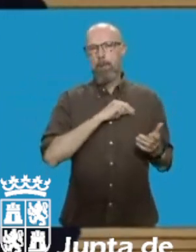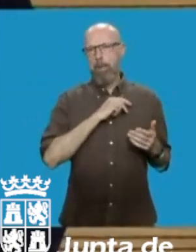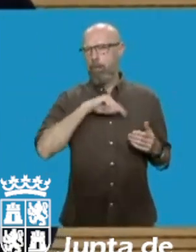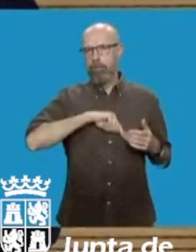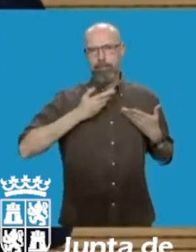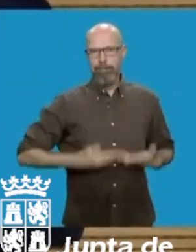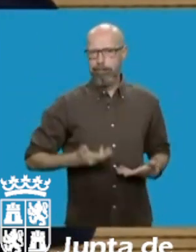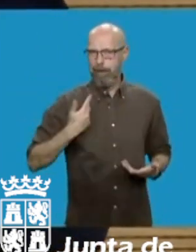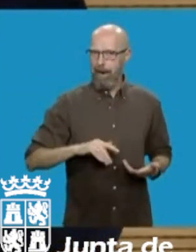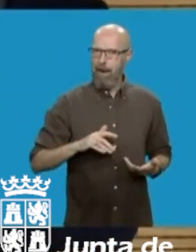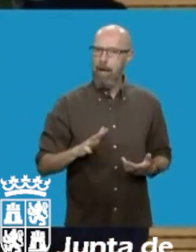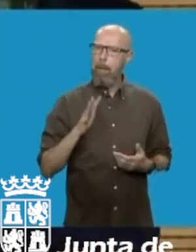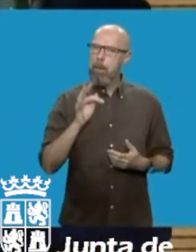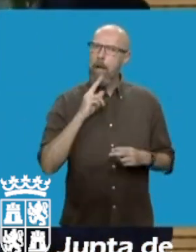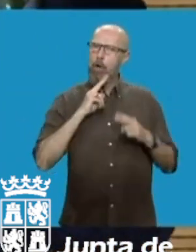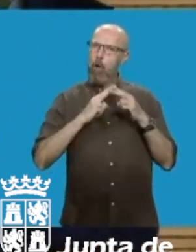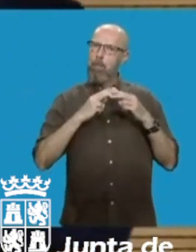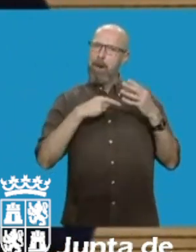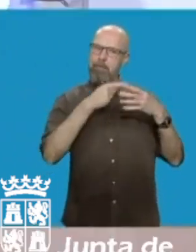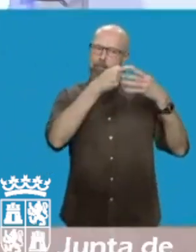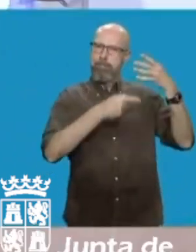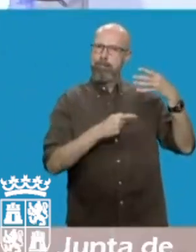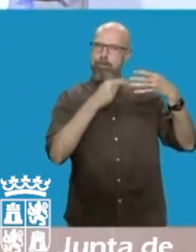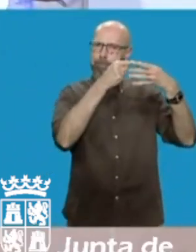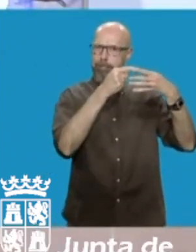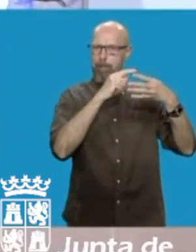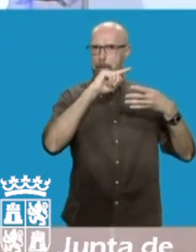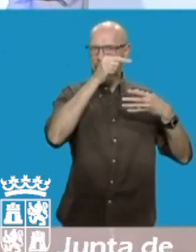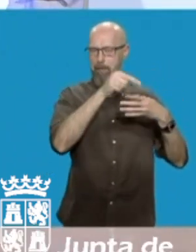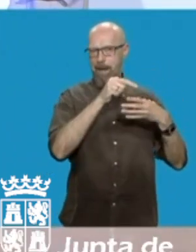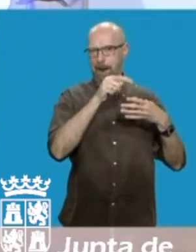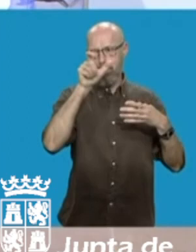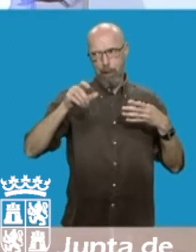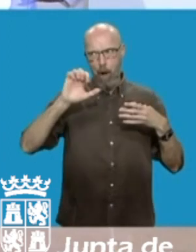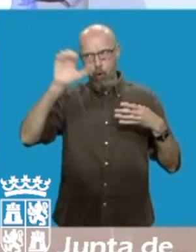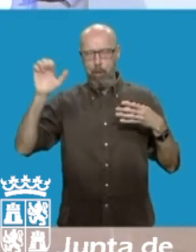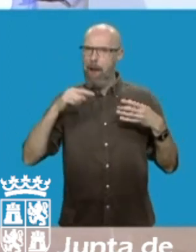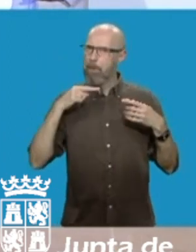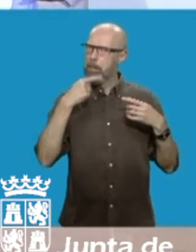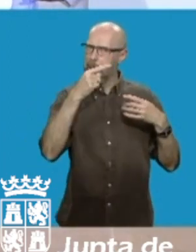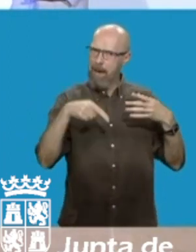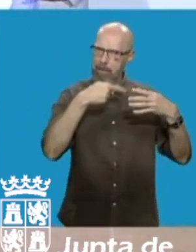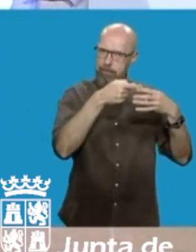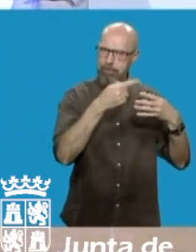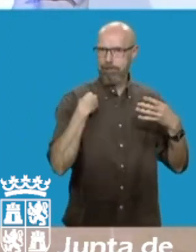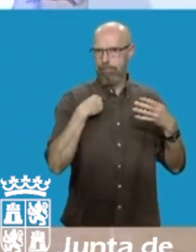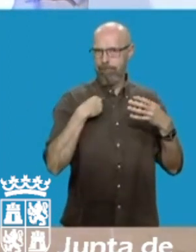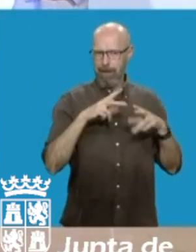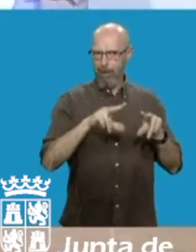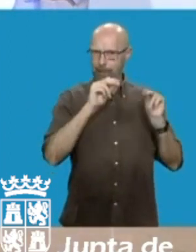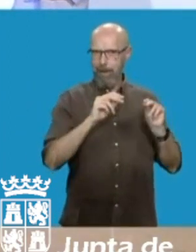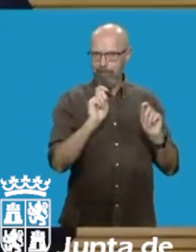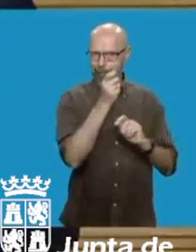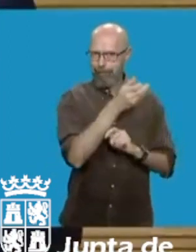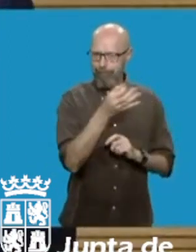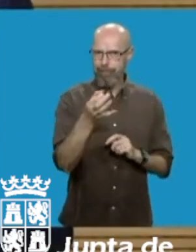que tu nombre figure en la parte de arriba de una clasificación, convirtiéndote en la primera europea que lo acaba en esa modalidad original del Dakar sin